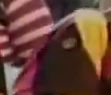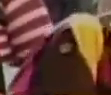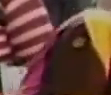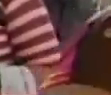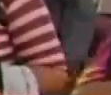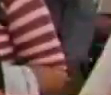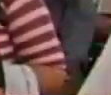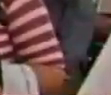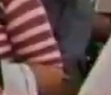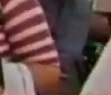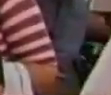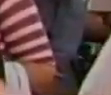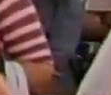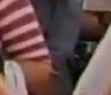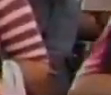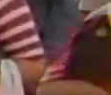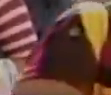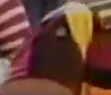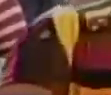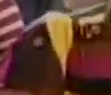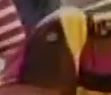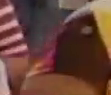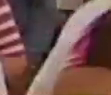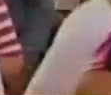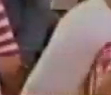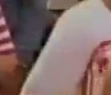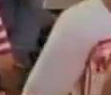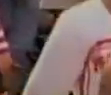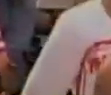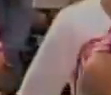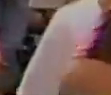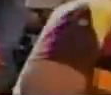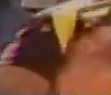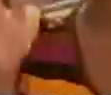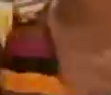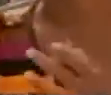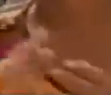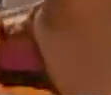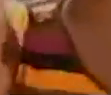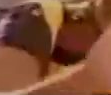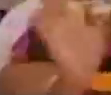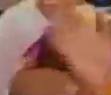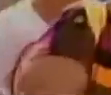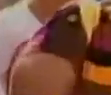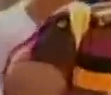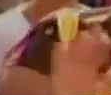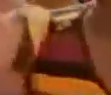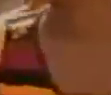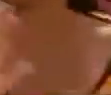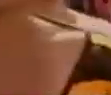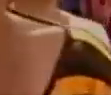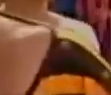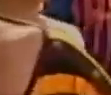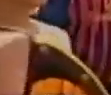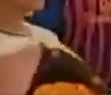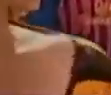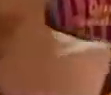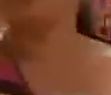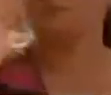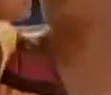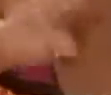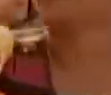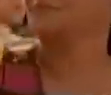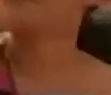educación, creada por el comandante de nuestra revolución. Viva la patria, una